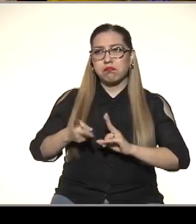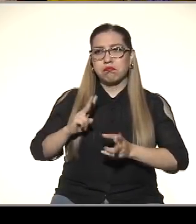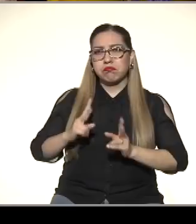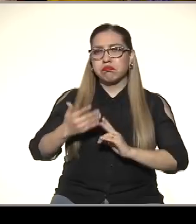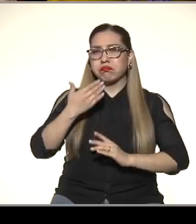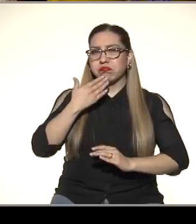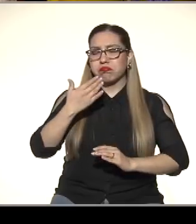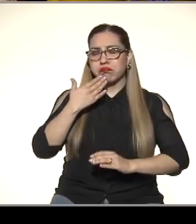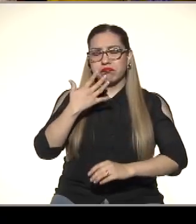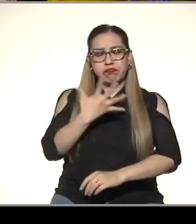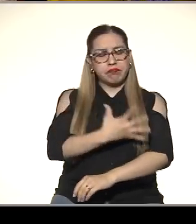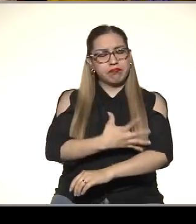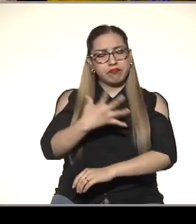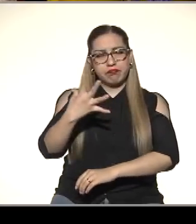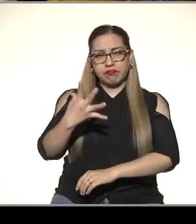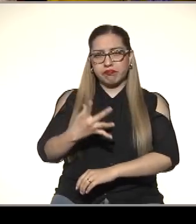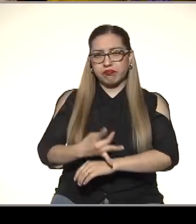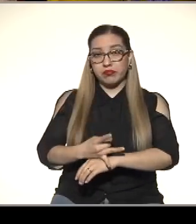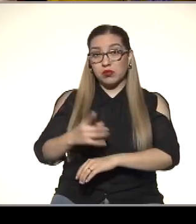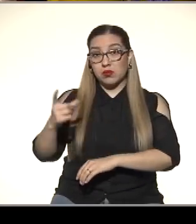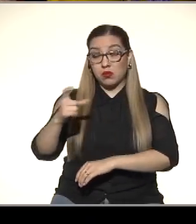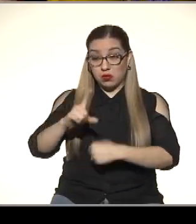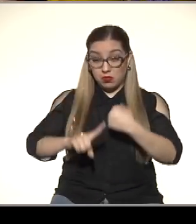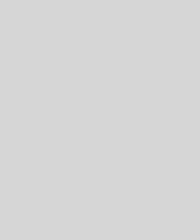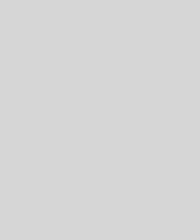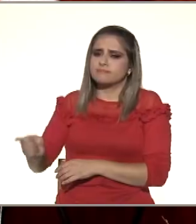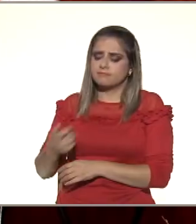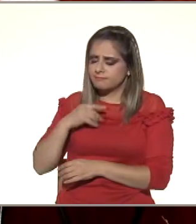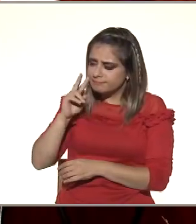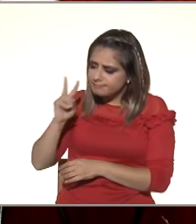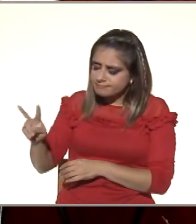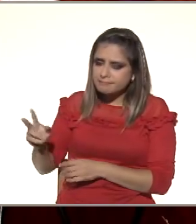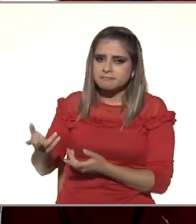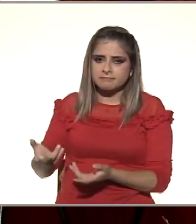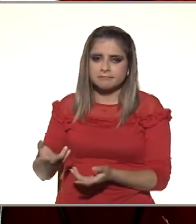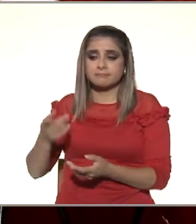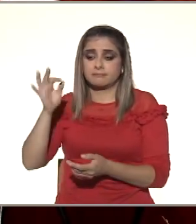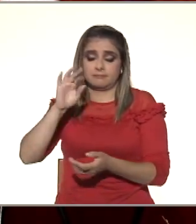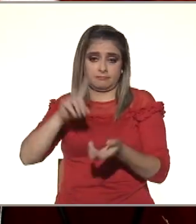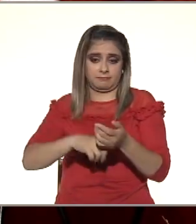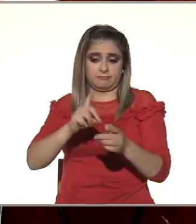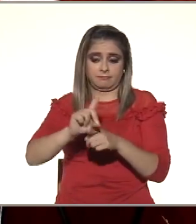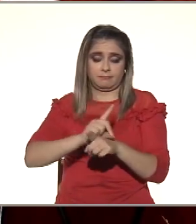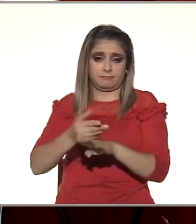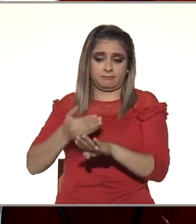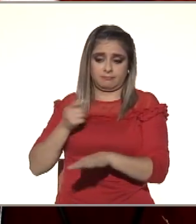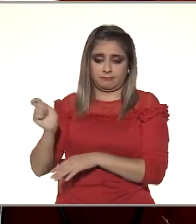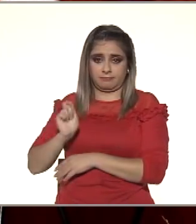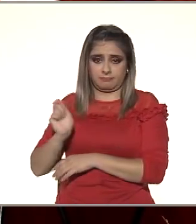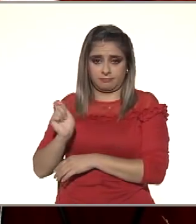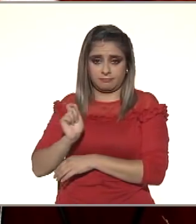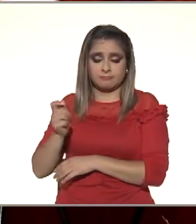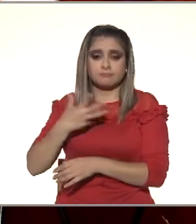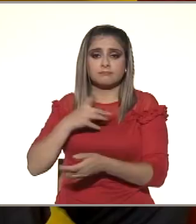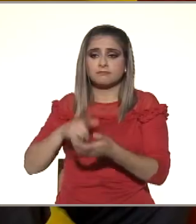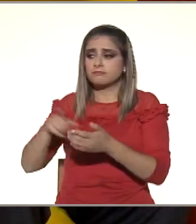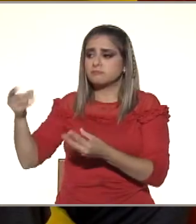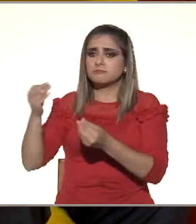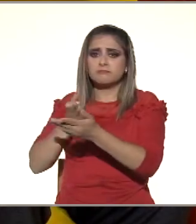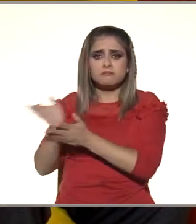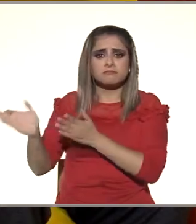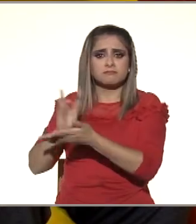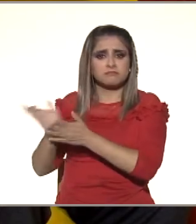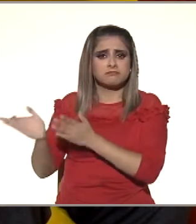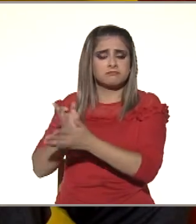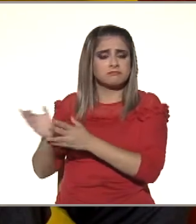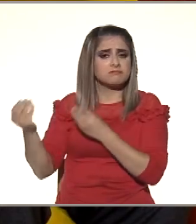profundas y honestas después de la crisis, en la infidelidad. Desde el noviazgo ya tienes un montón de historias de infidelidad.